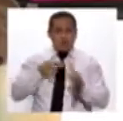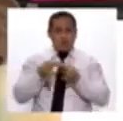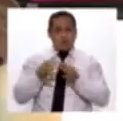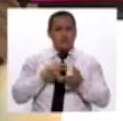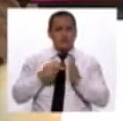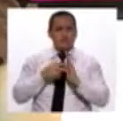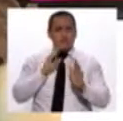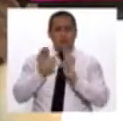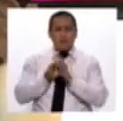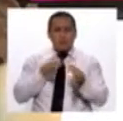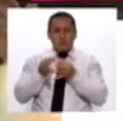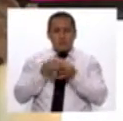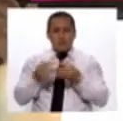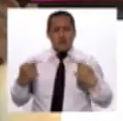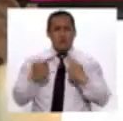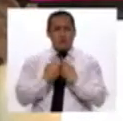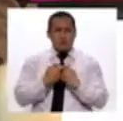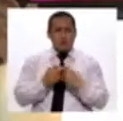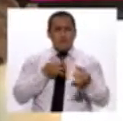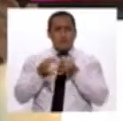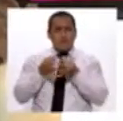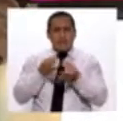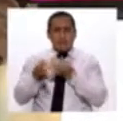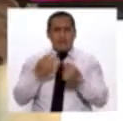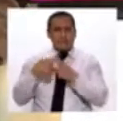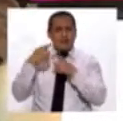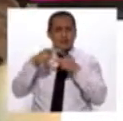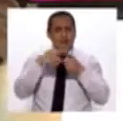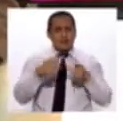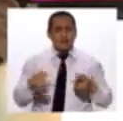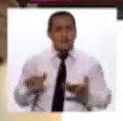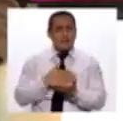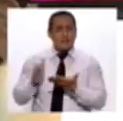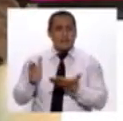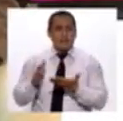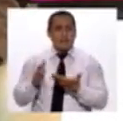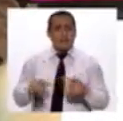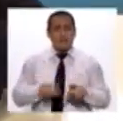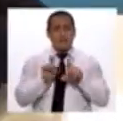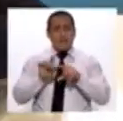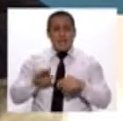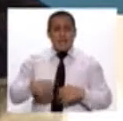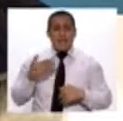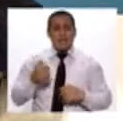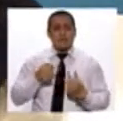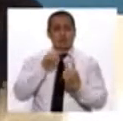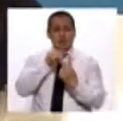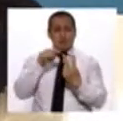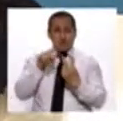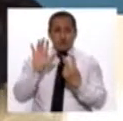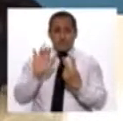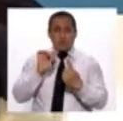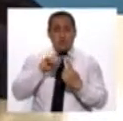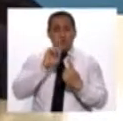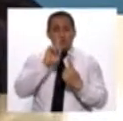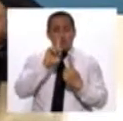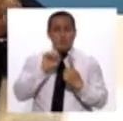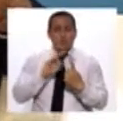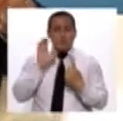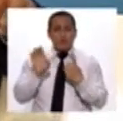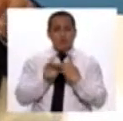habían interpretaciones contradictorias o interpretaciones diversas sobre esta materia? No había ninguna. Habían solamente 2 cosas.